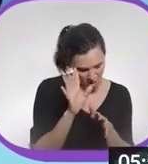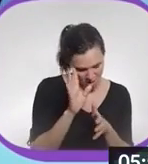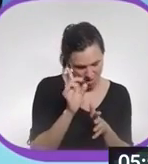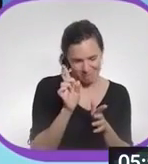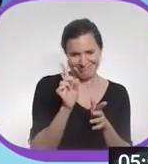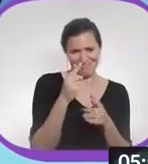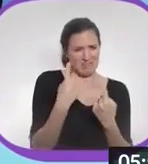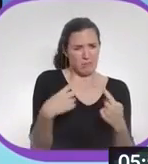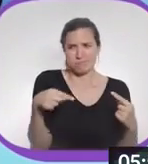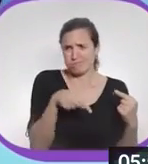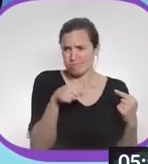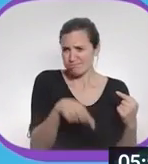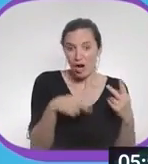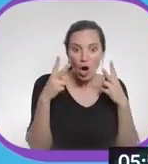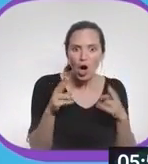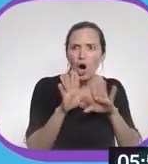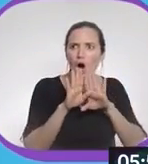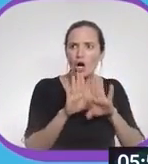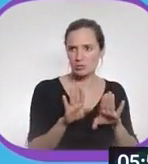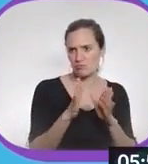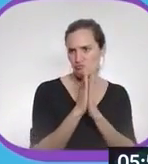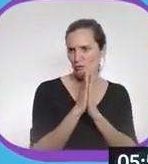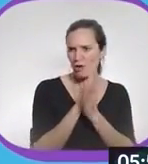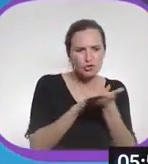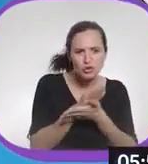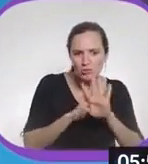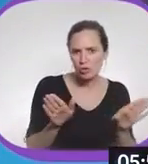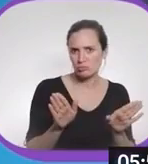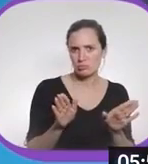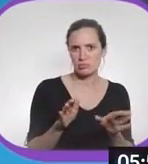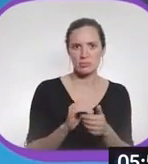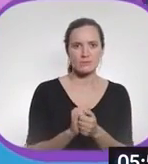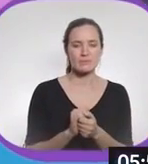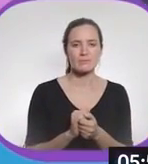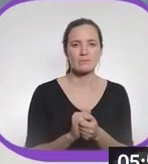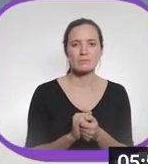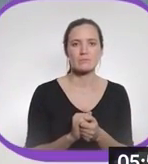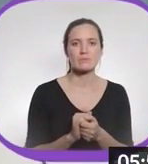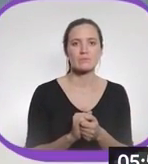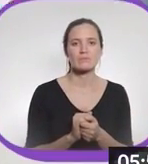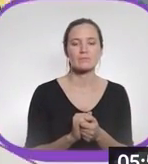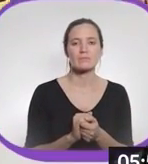¡Lo que sea que esté pasando, hagan que se detenga! ¡Quiero que arreglen todo esto!